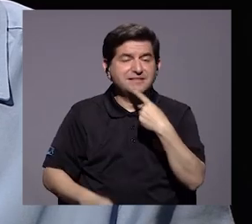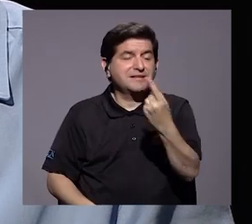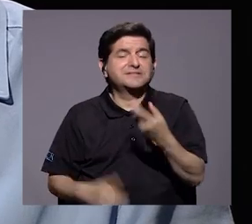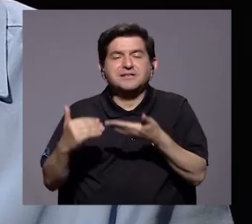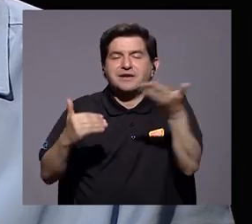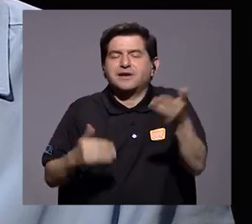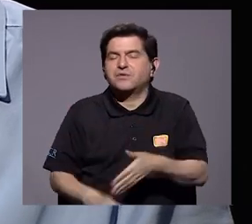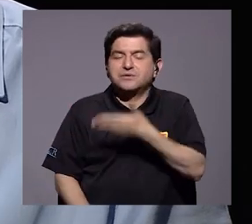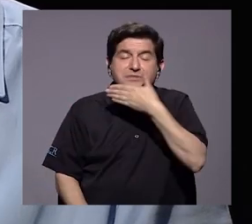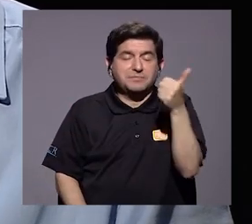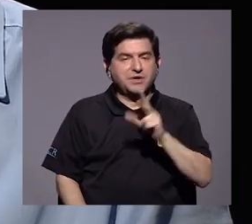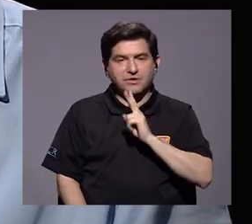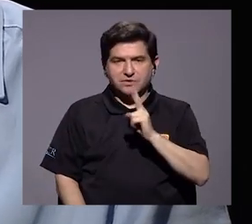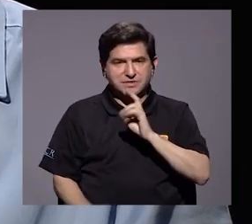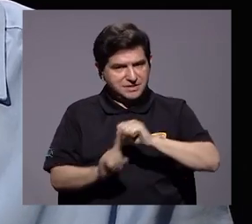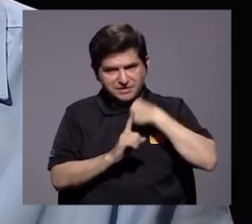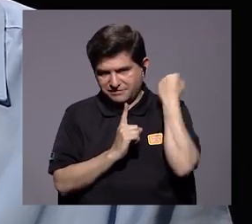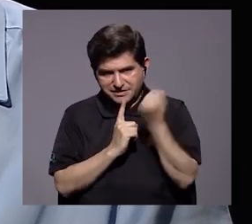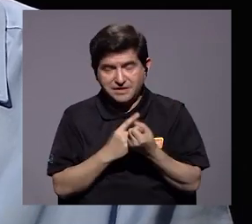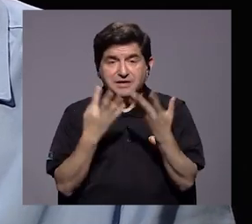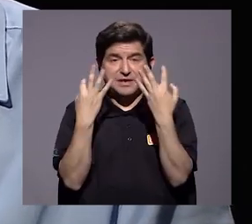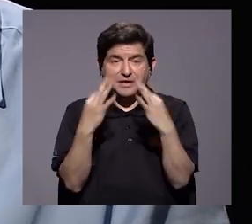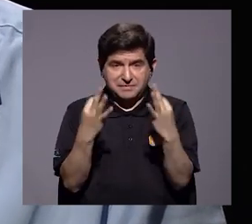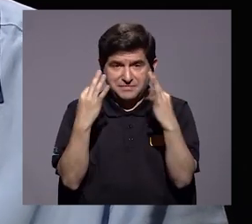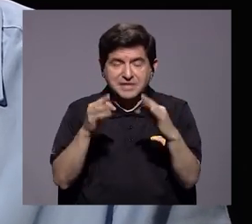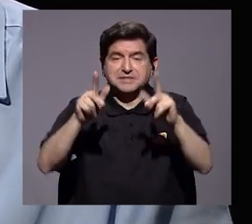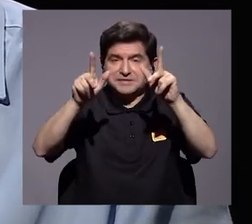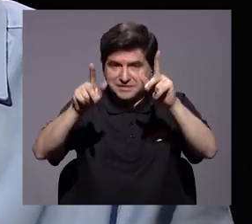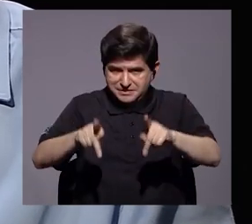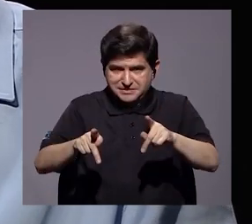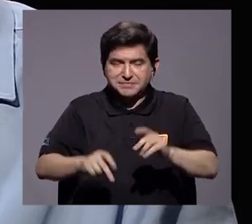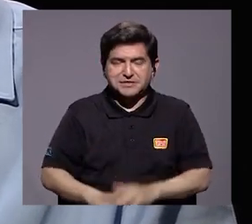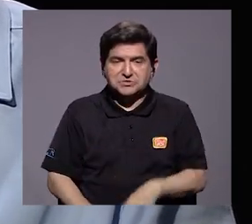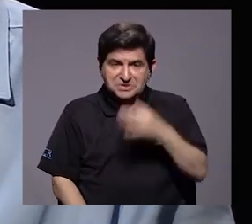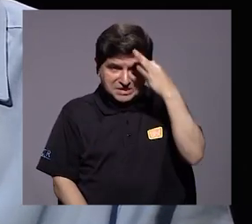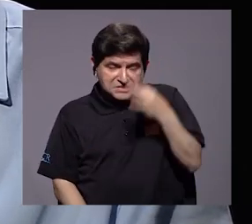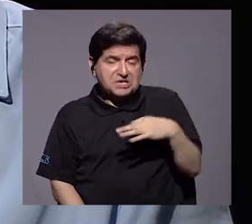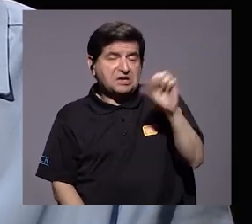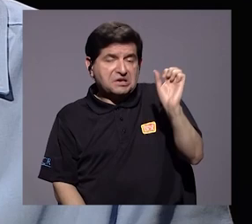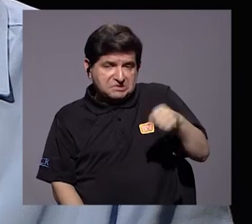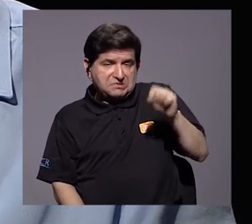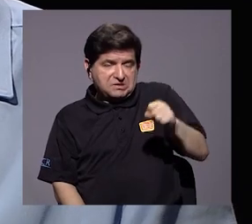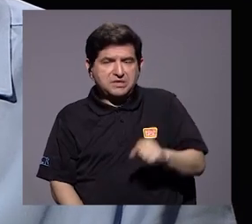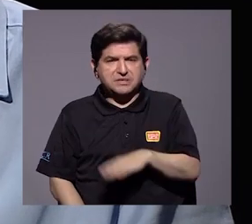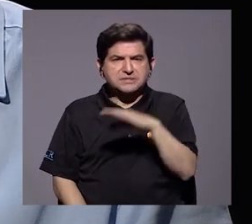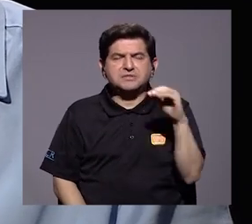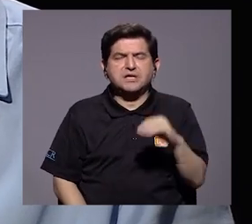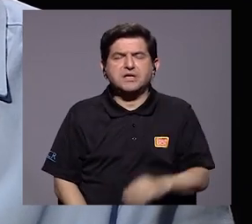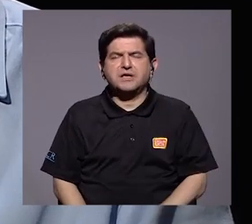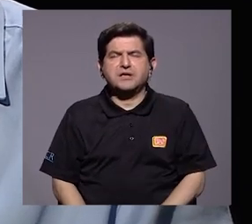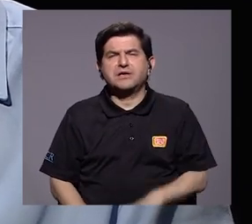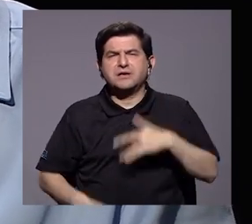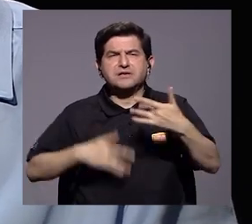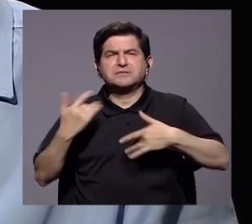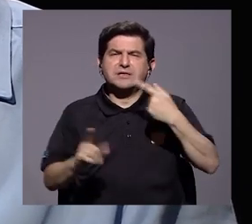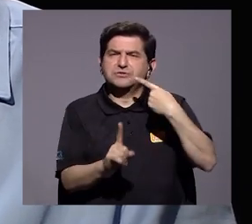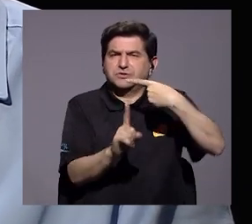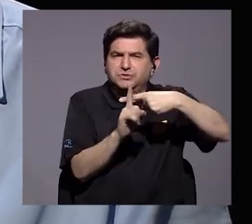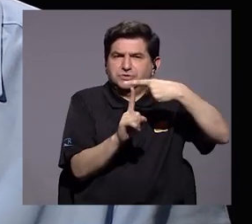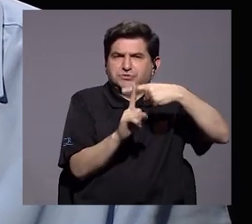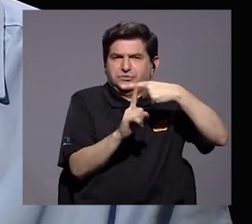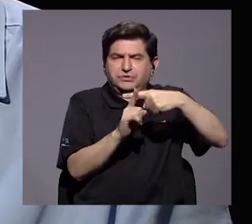que las cosas van mejor de lo que realmente están para ver si logran convencer a la gente de que de que sí y generar un poco de optimismo